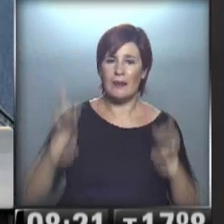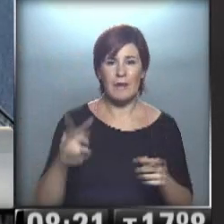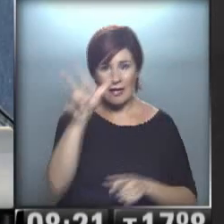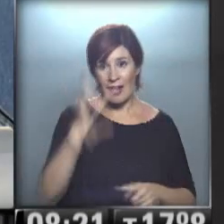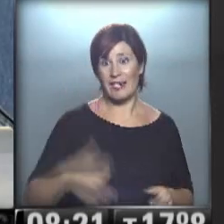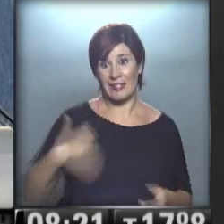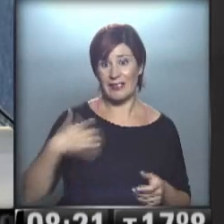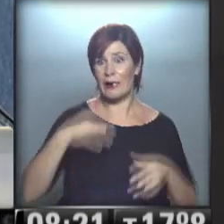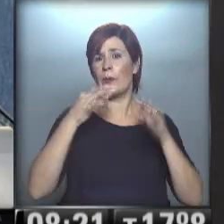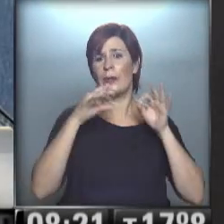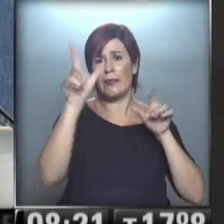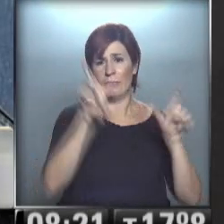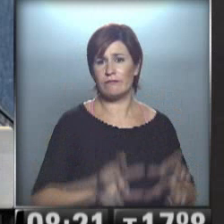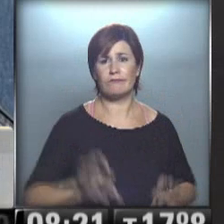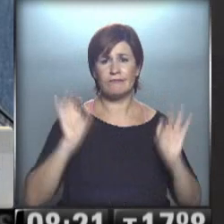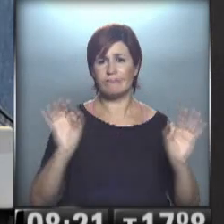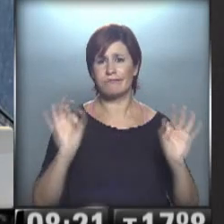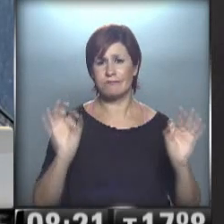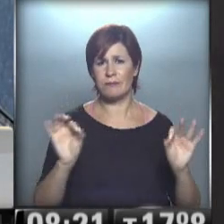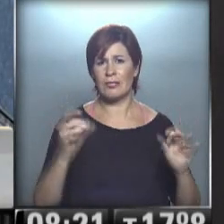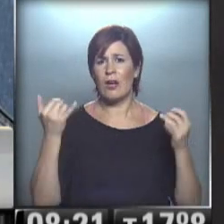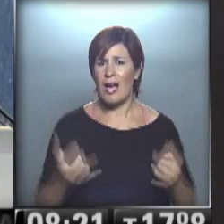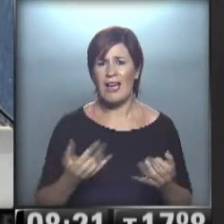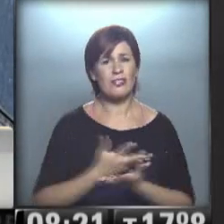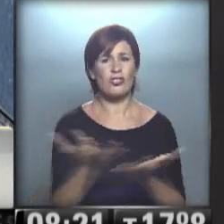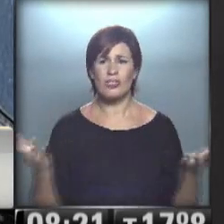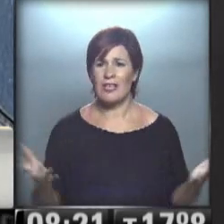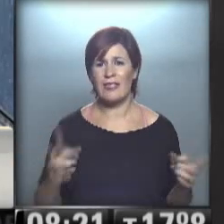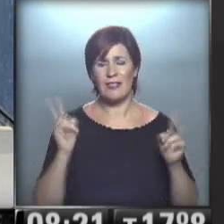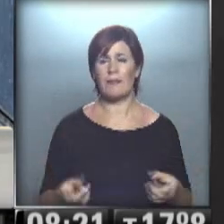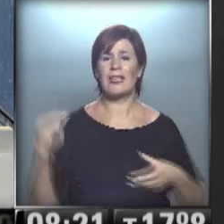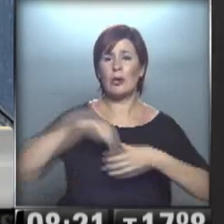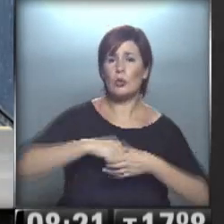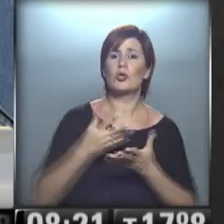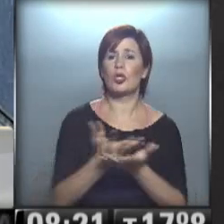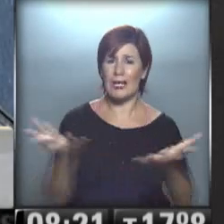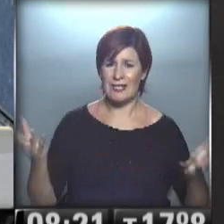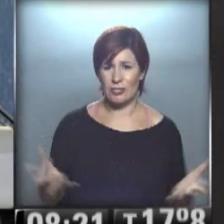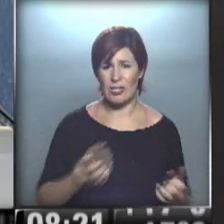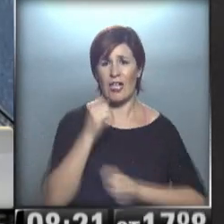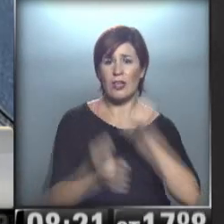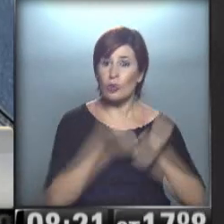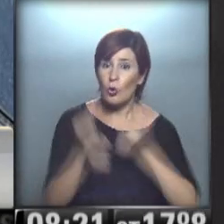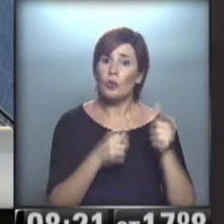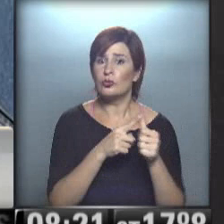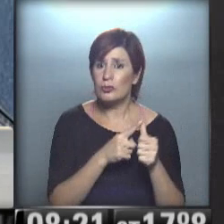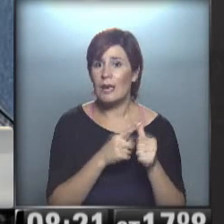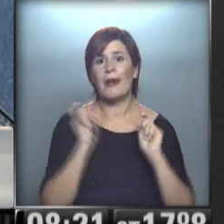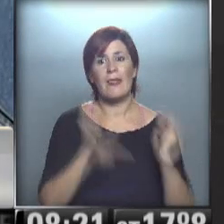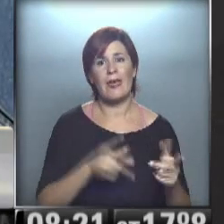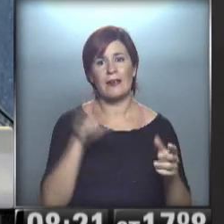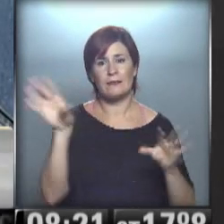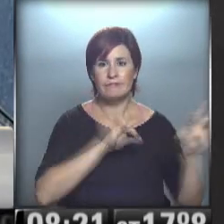red de contención social derivada de procesos de inclusión social, no solamente desde el punto de vista de la industrialización para potenciar el empleo y